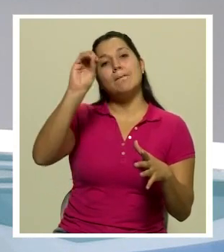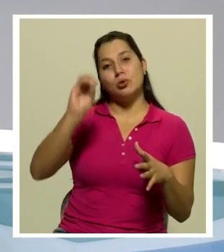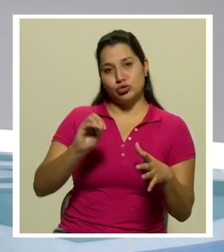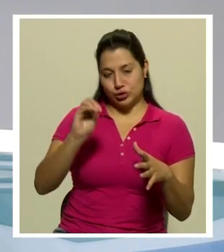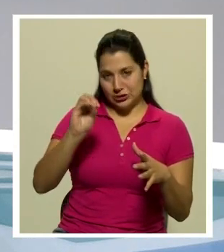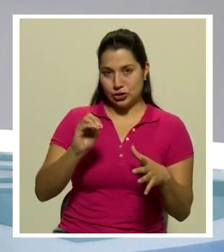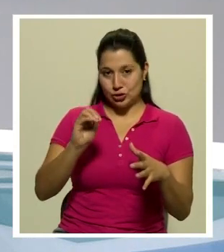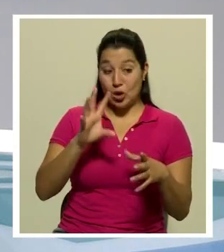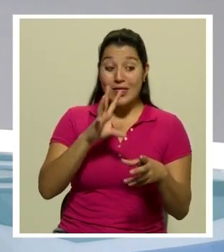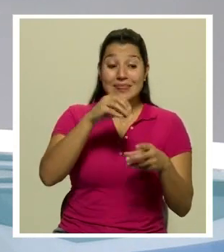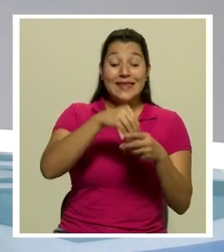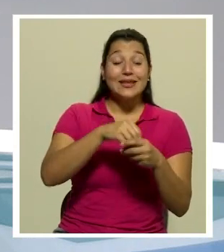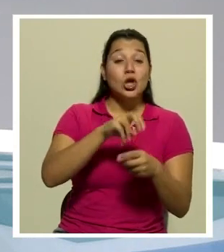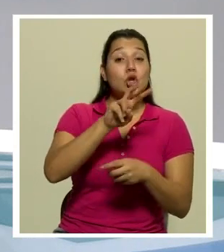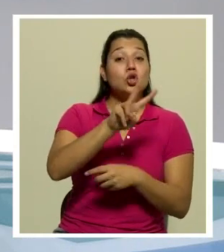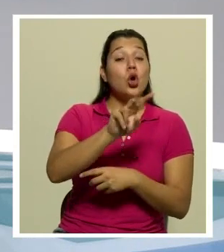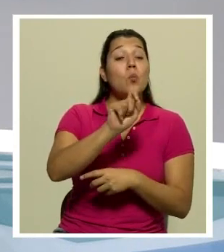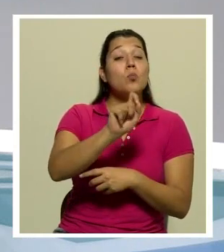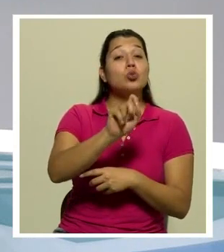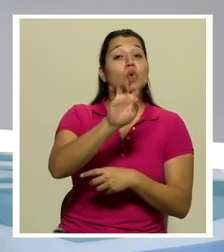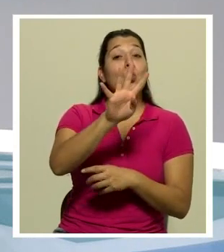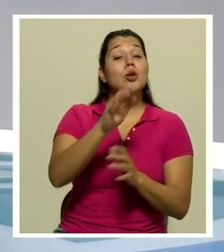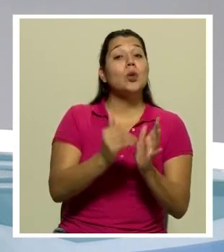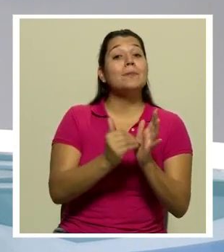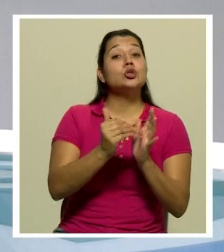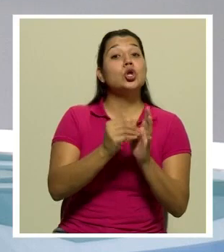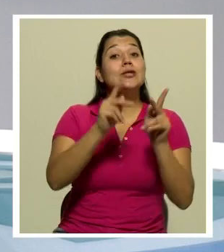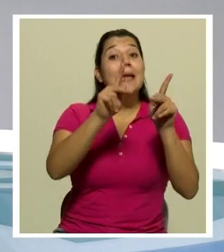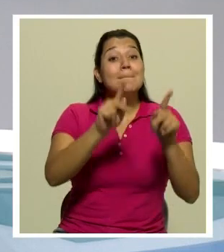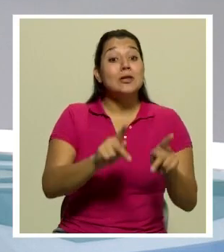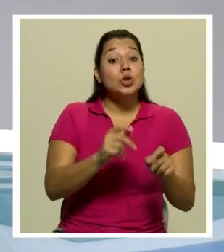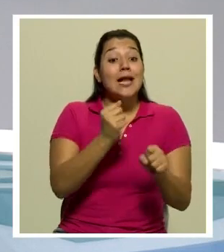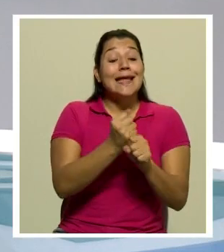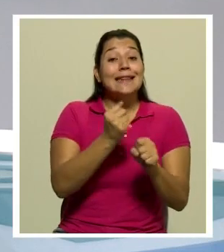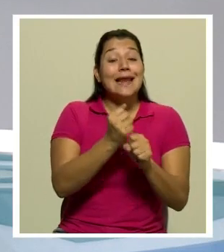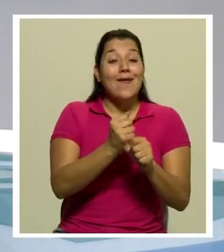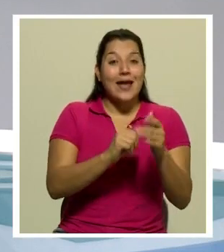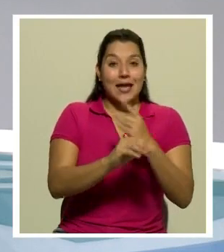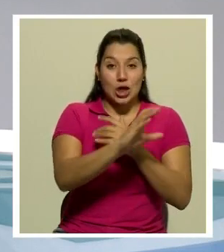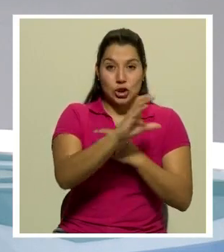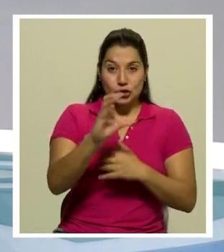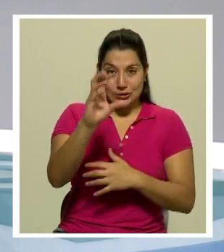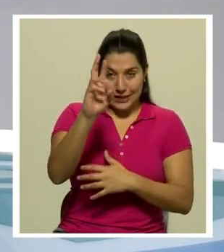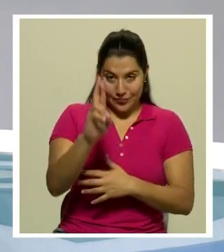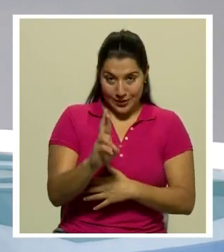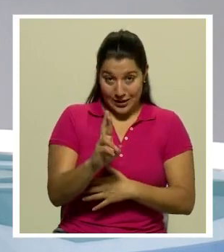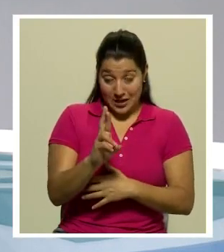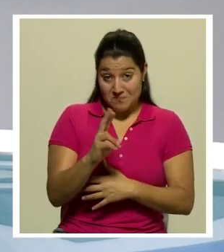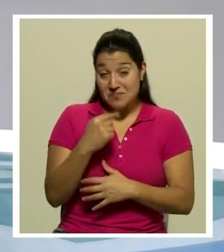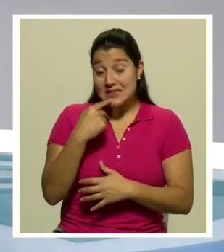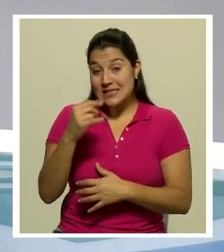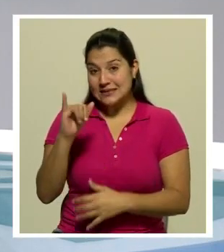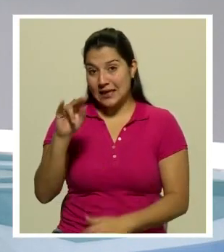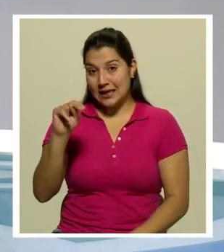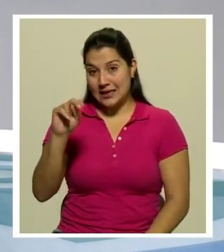2.4 millones de personas que forman parte de la fuerza de trabajo según el